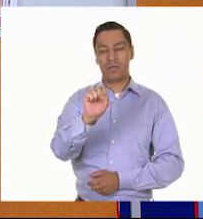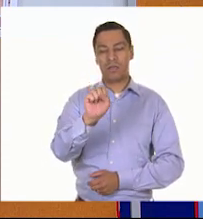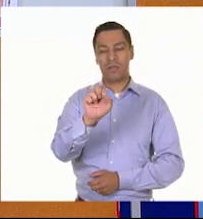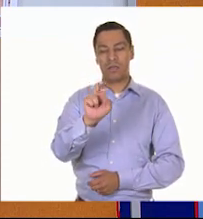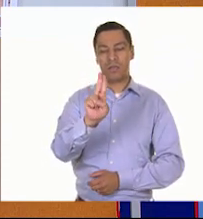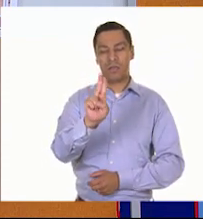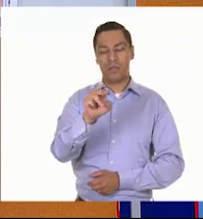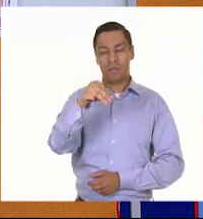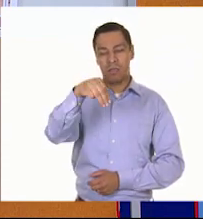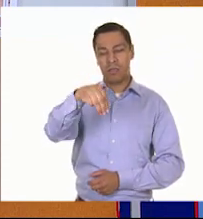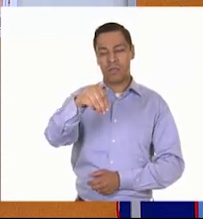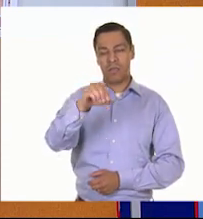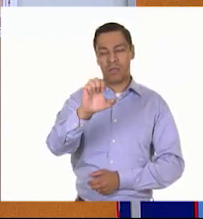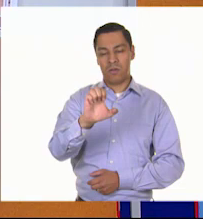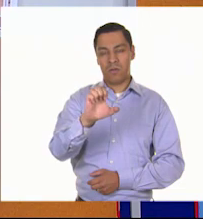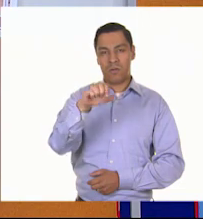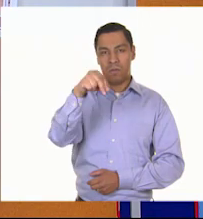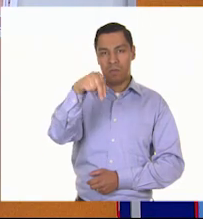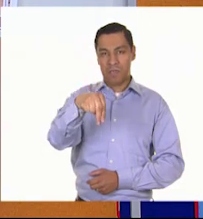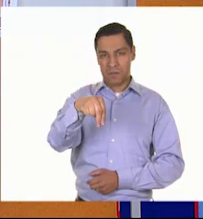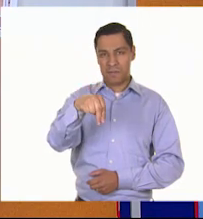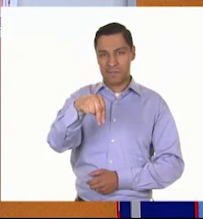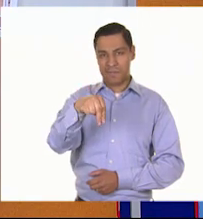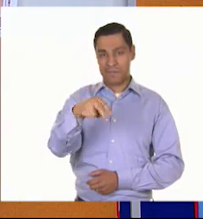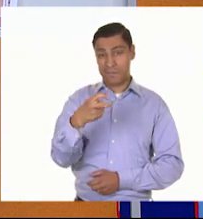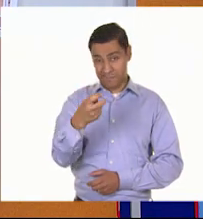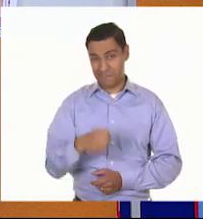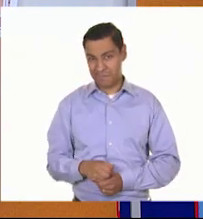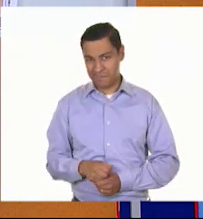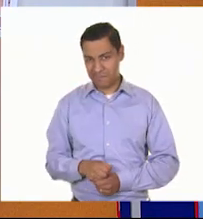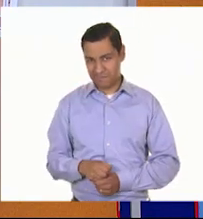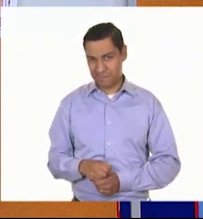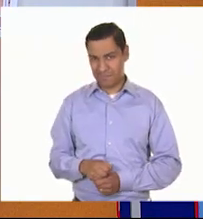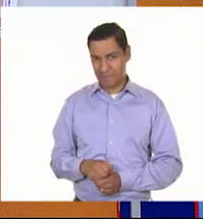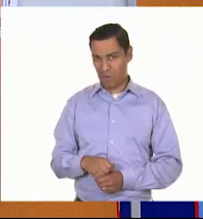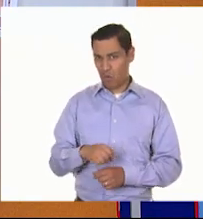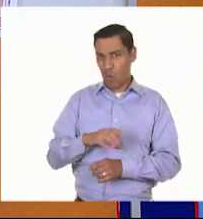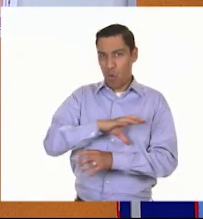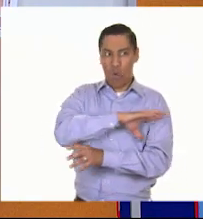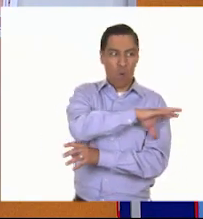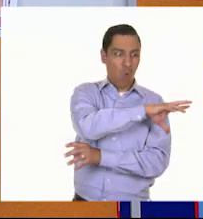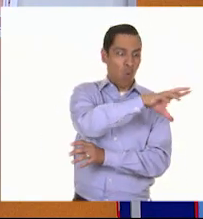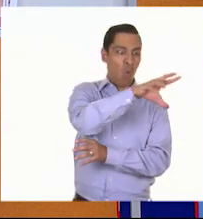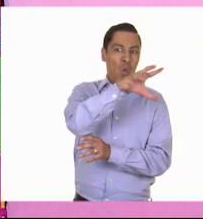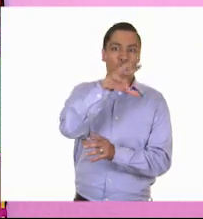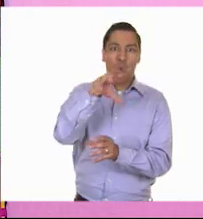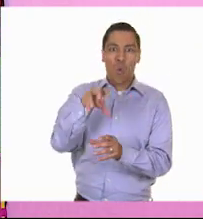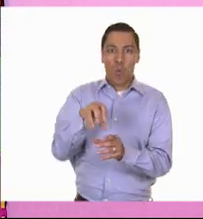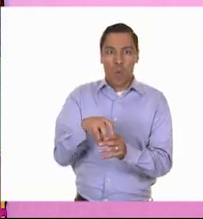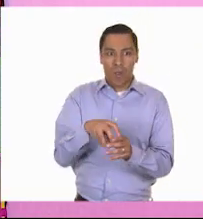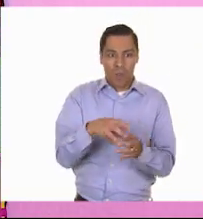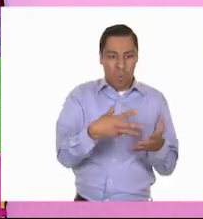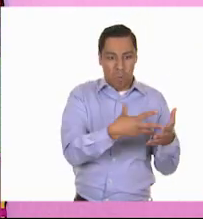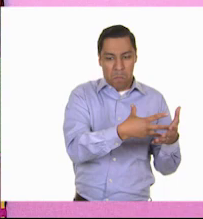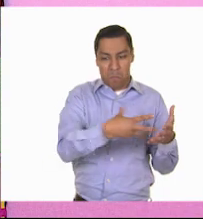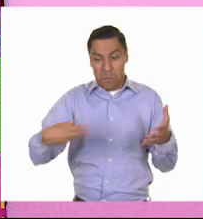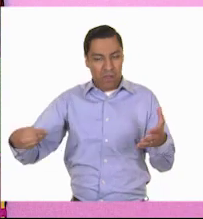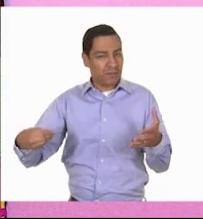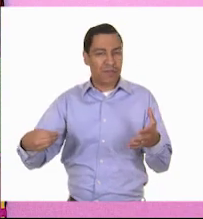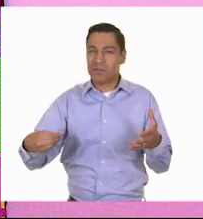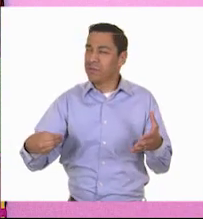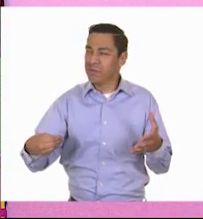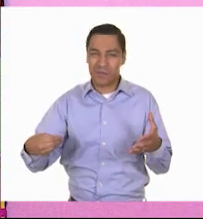las cambiamos las ideas, realizamos una paráfrasis, que eso lo vamos a conocer en la clase del día de mañana. ¡Oh, qué interesante! Muy bien, muy